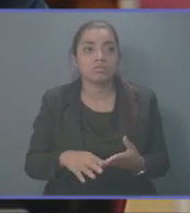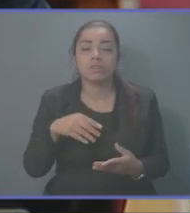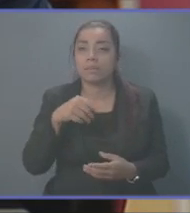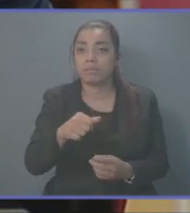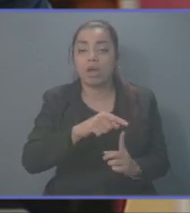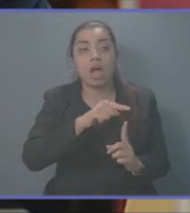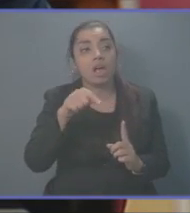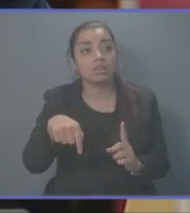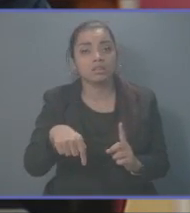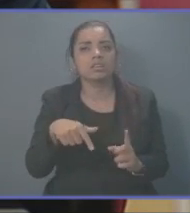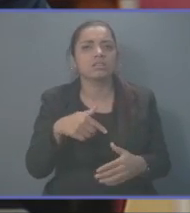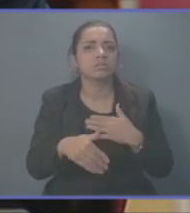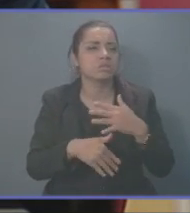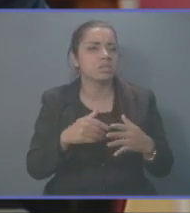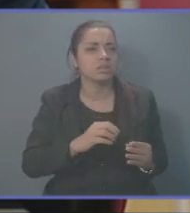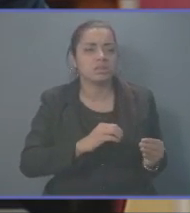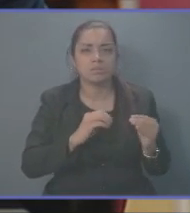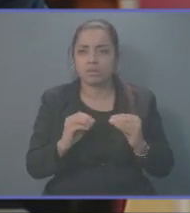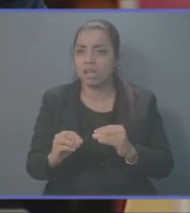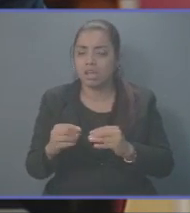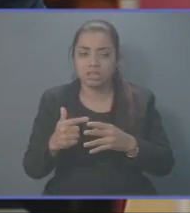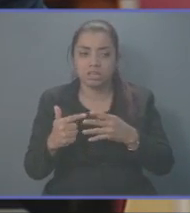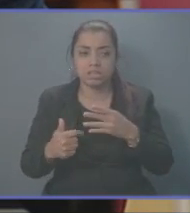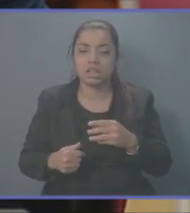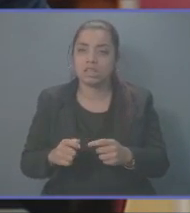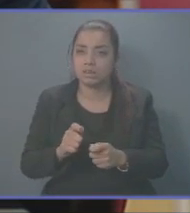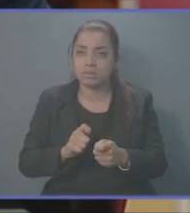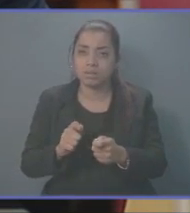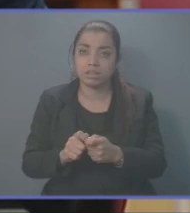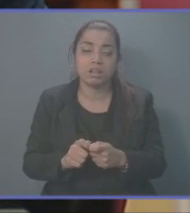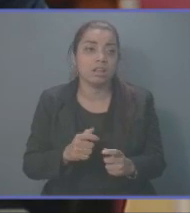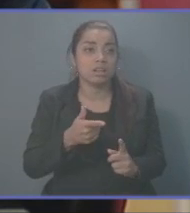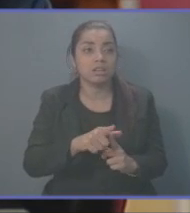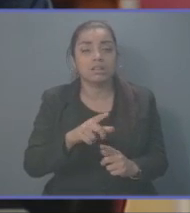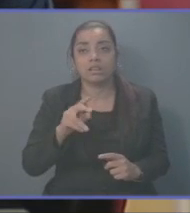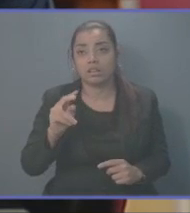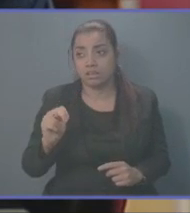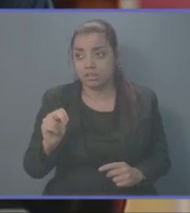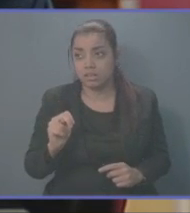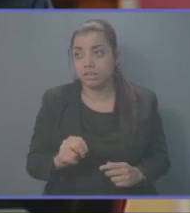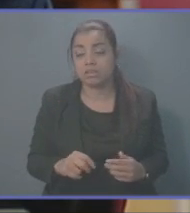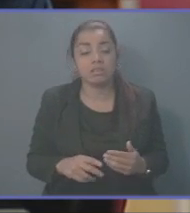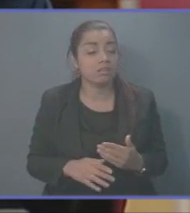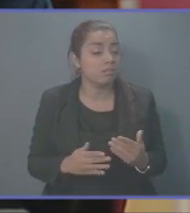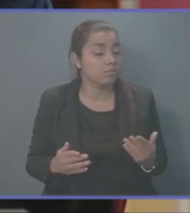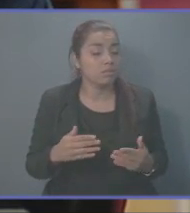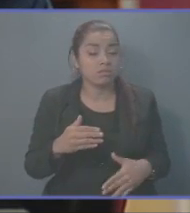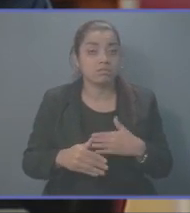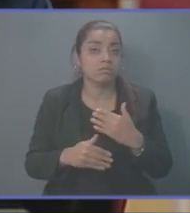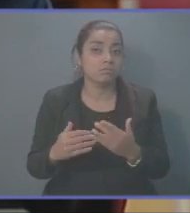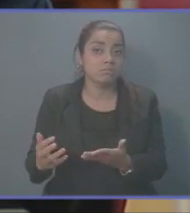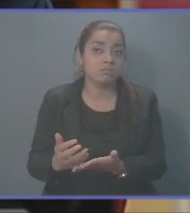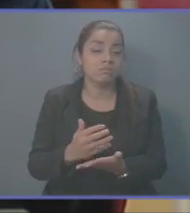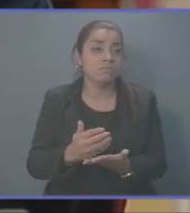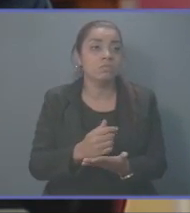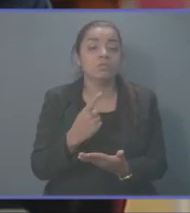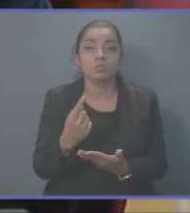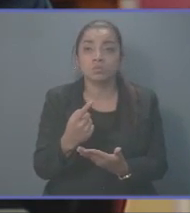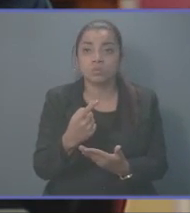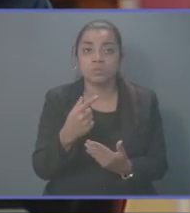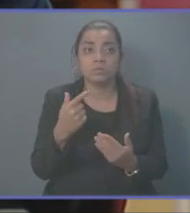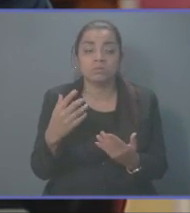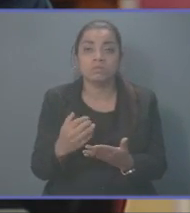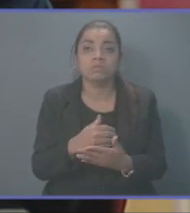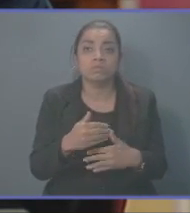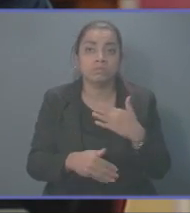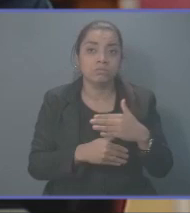fecha de entrada en vigencia de esta ley especial. N. Que no hayan retenido o percibido sumas en concepto